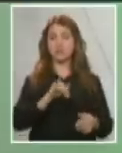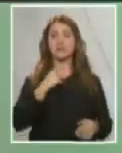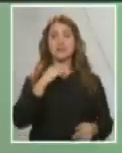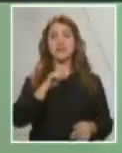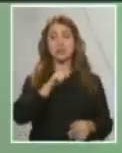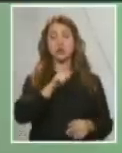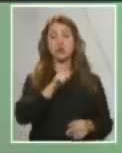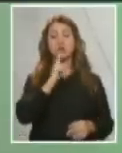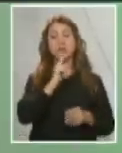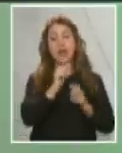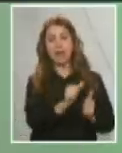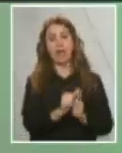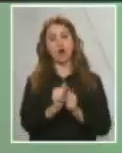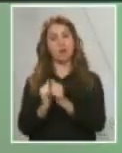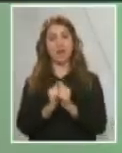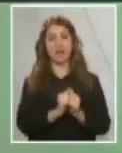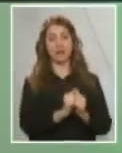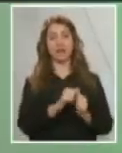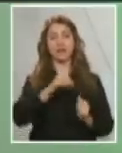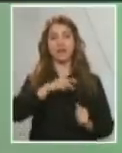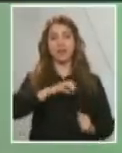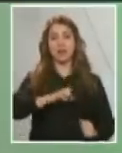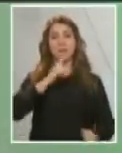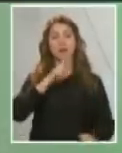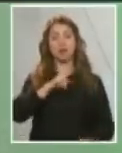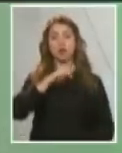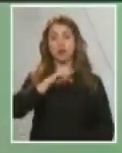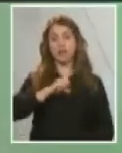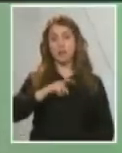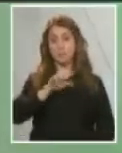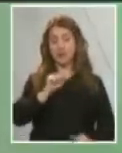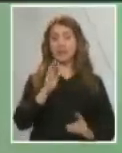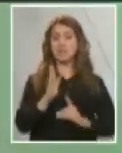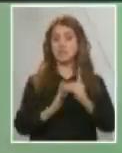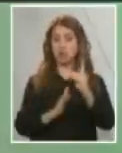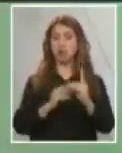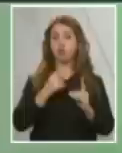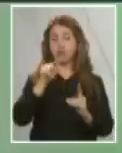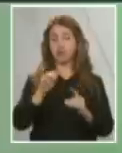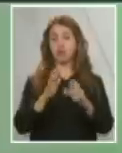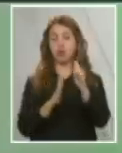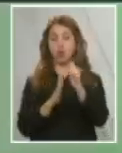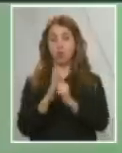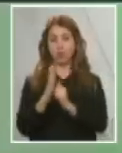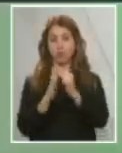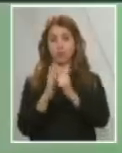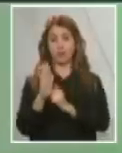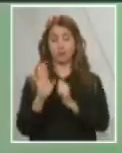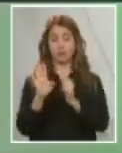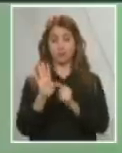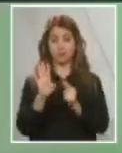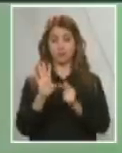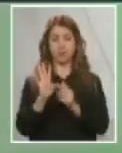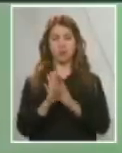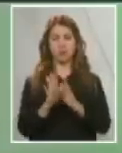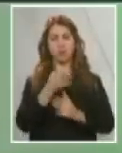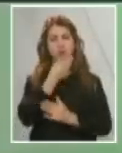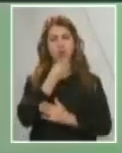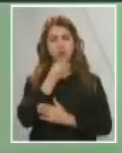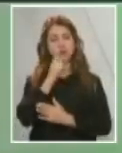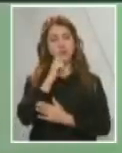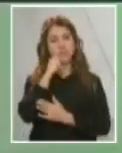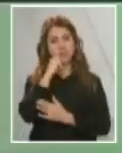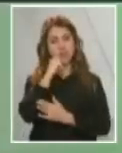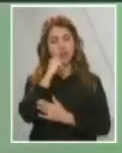que fuiste mentora también de este proyecto, acompañaste a Camila en el desarrollo de este guante tan, tan bonito, porque por lo que